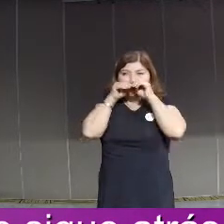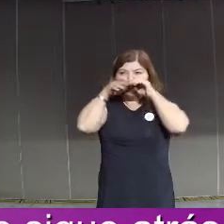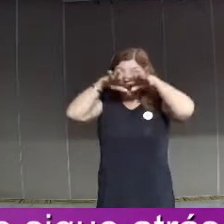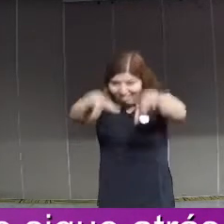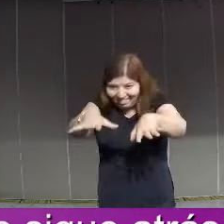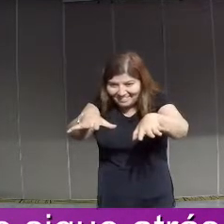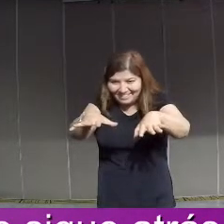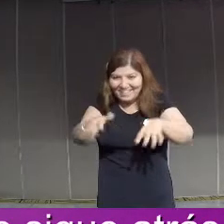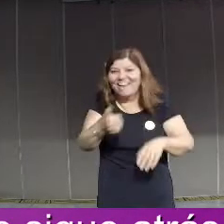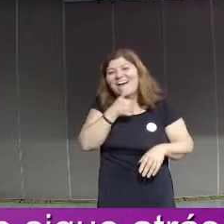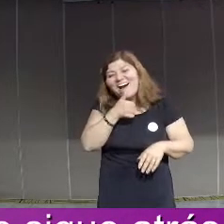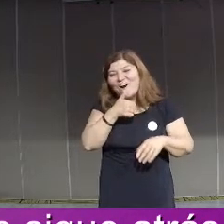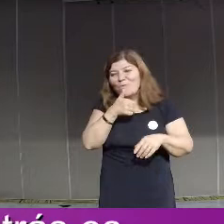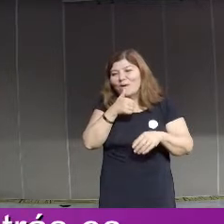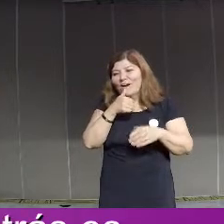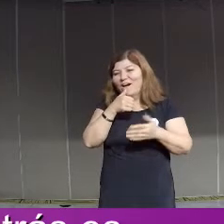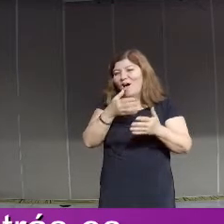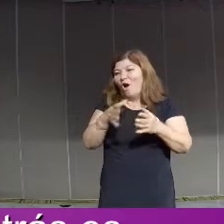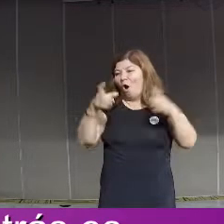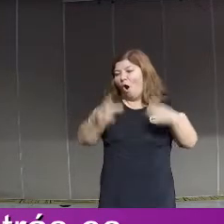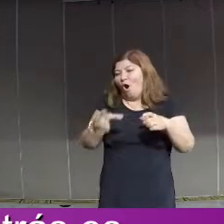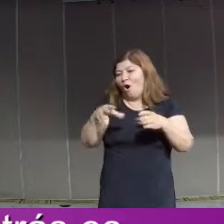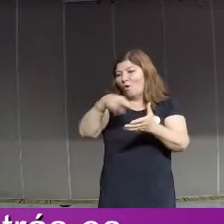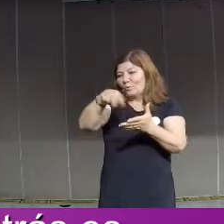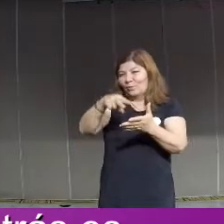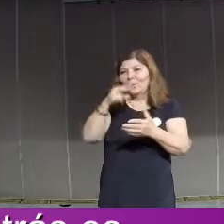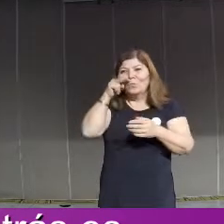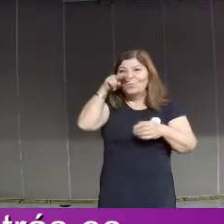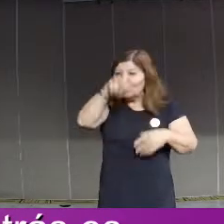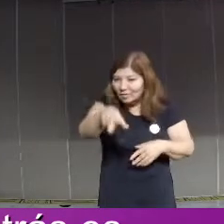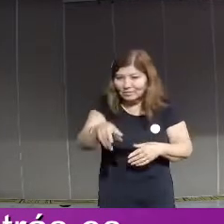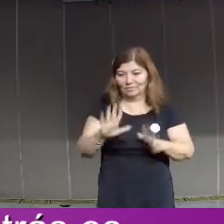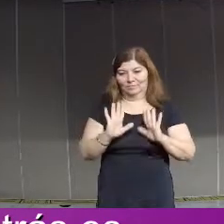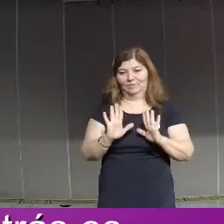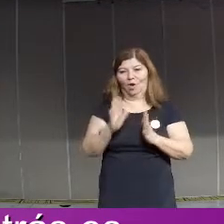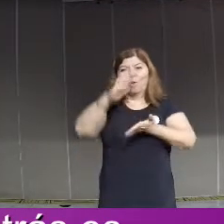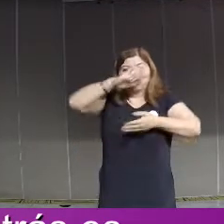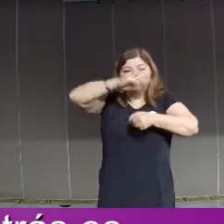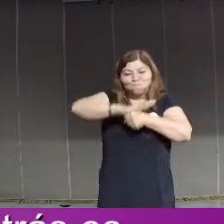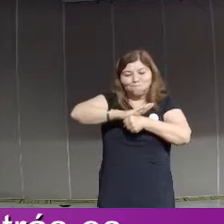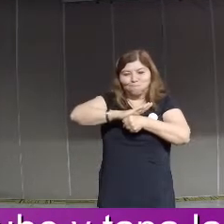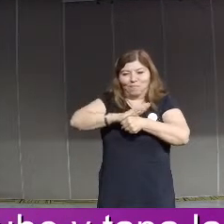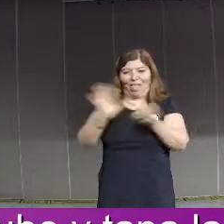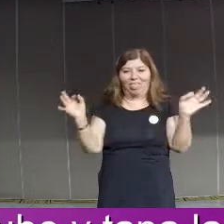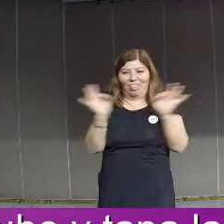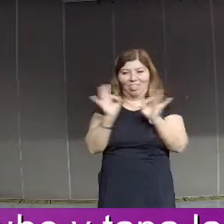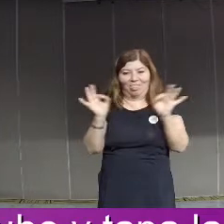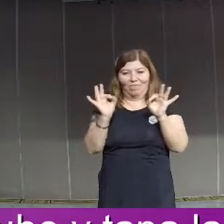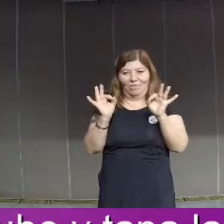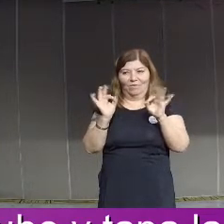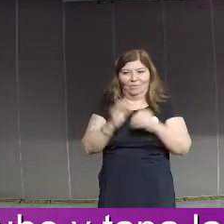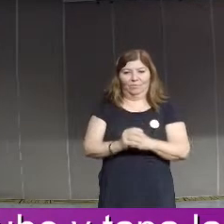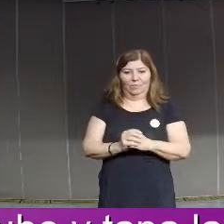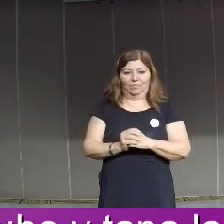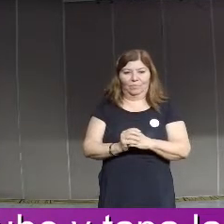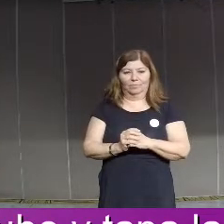la nariz, o un fideo, es bastante común, eso es porque el velo no selló. Es la parte de arriba. Esta masa que